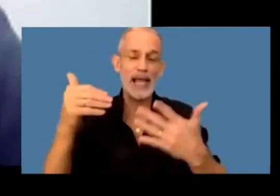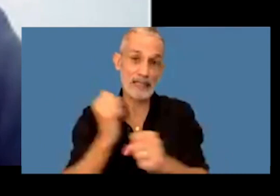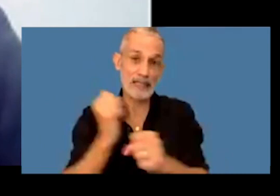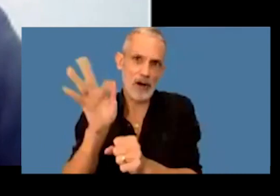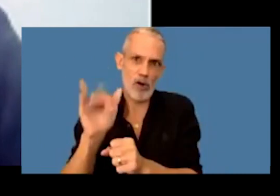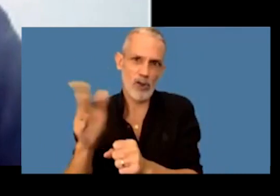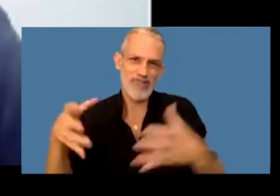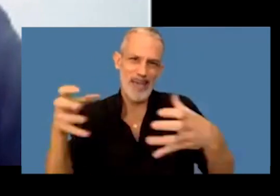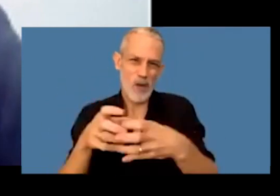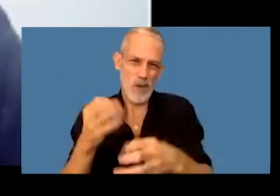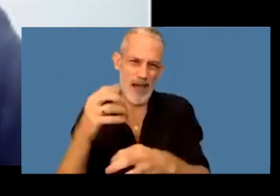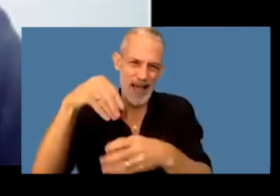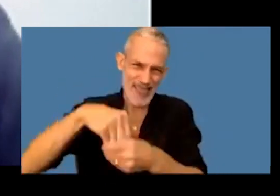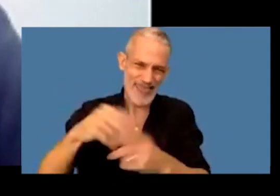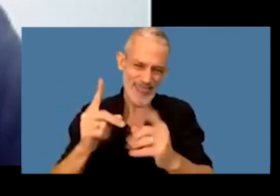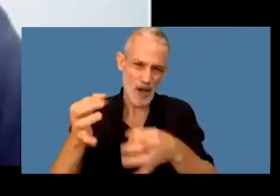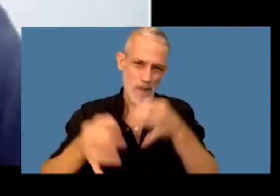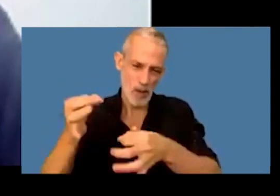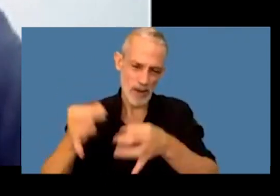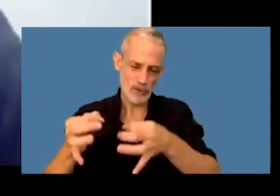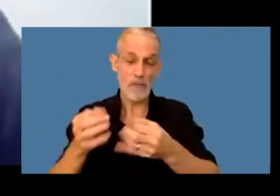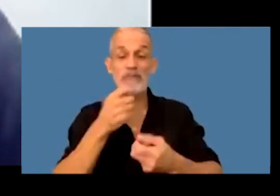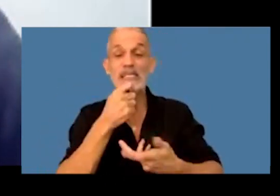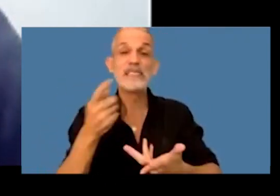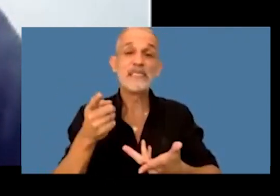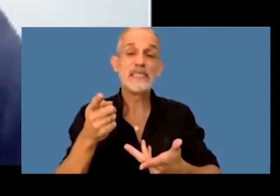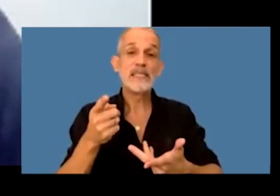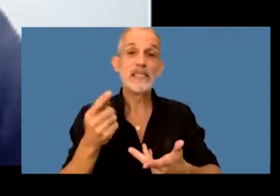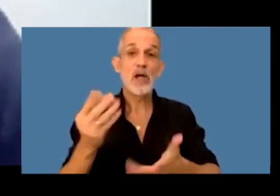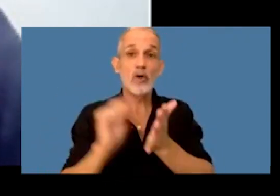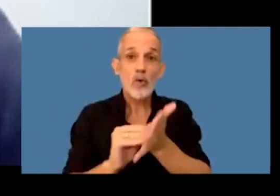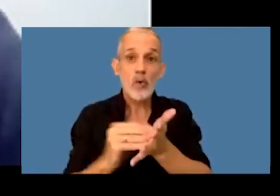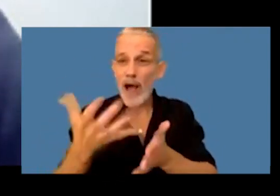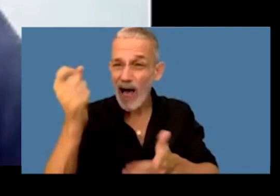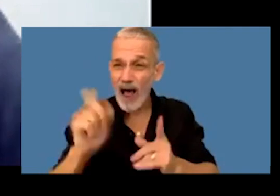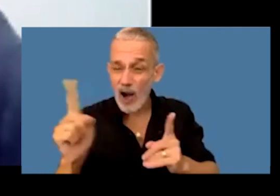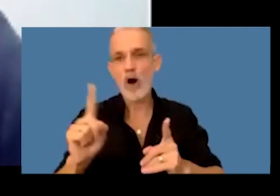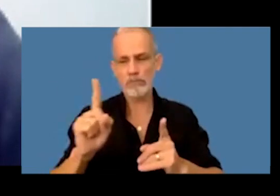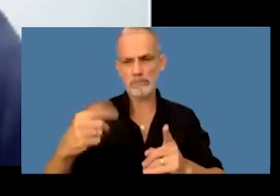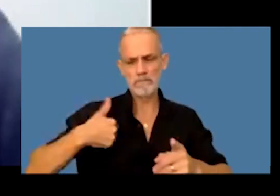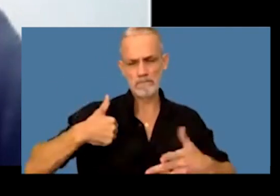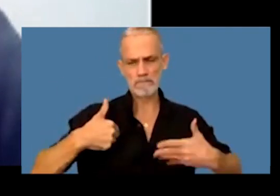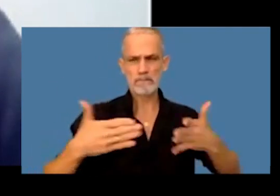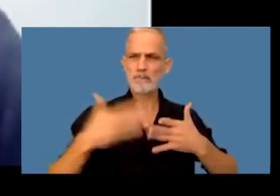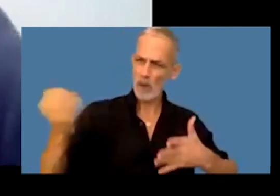si no están consiguiendo turnos, nosotros hacemos la intervención si es necesario y